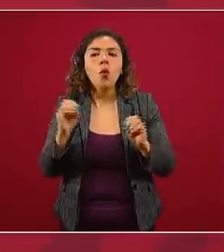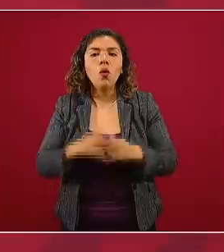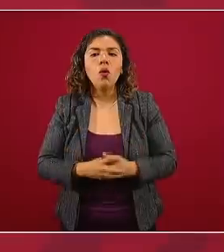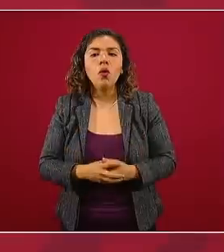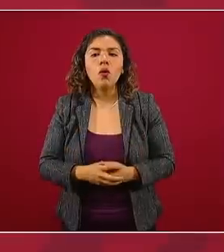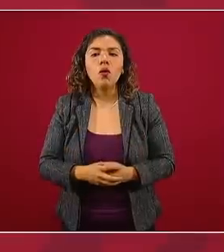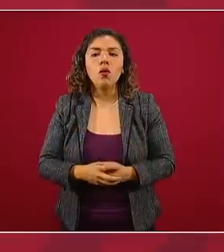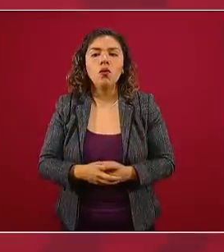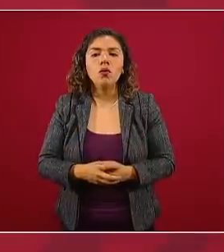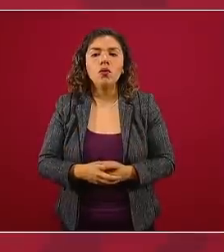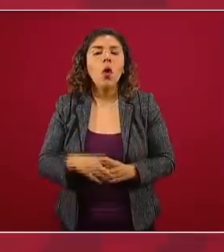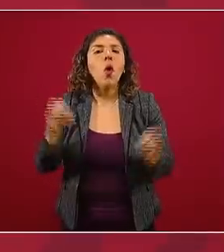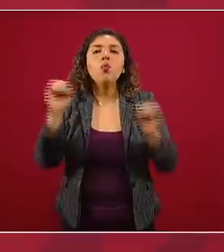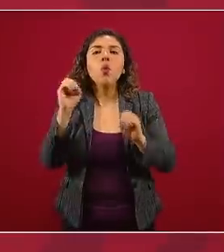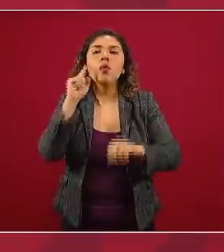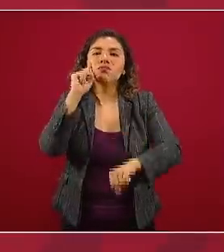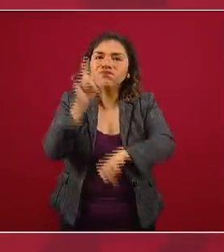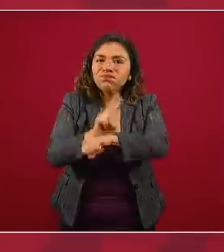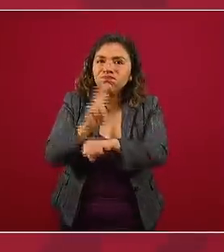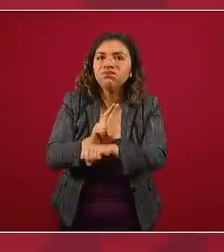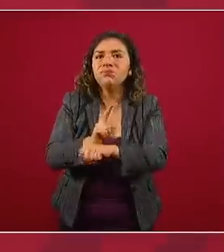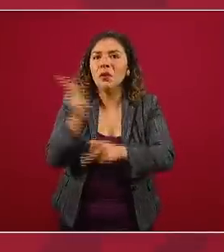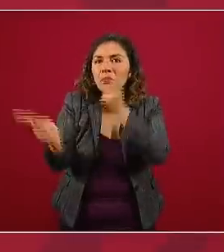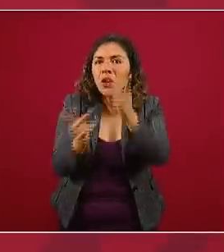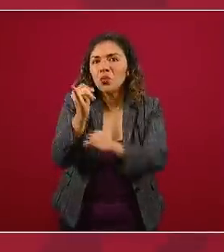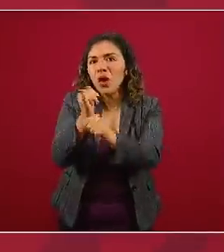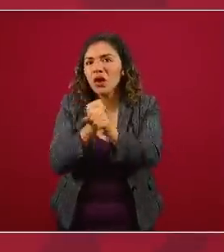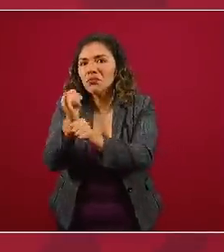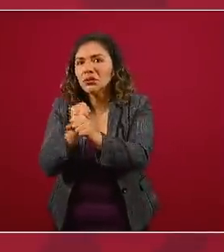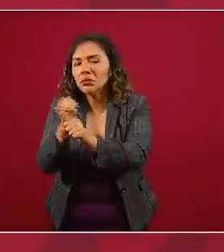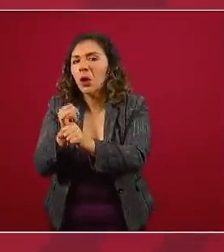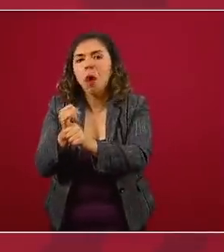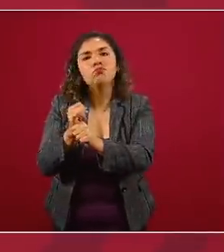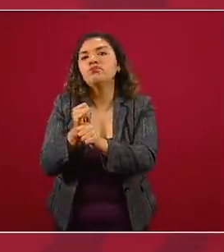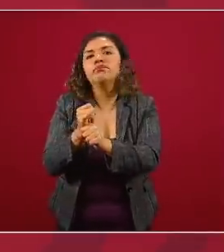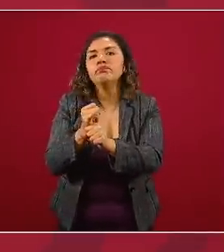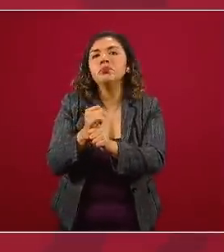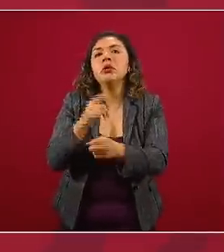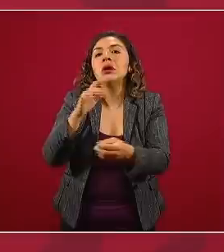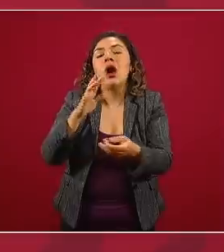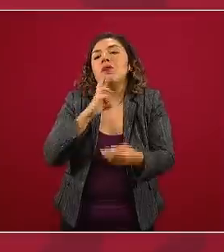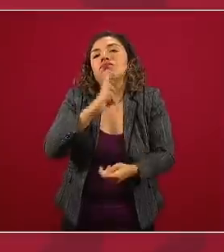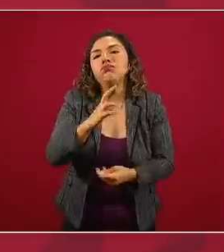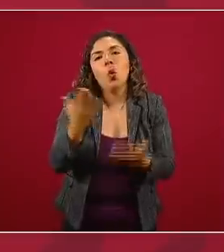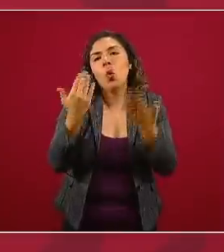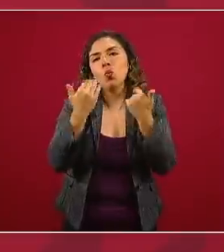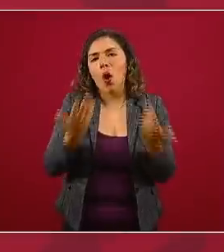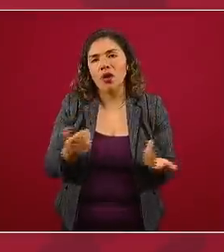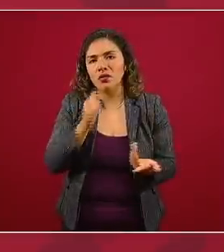el seguimiento ni unos resultados